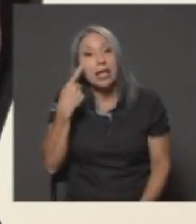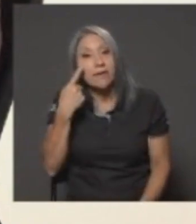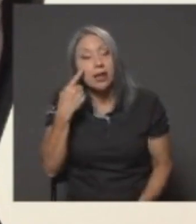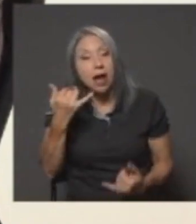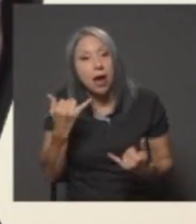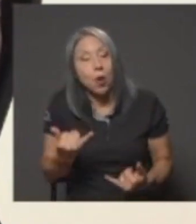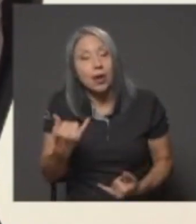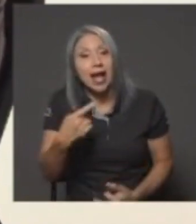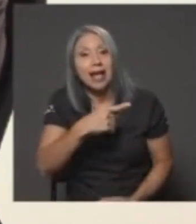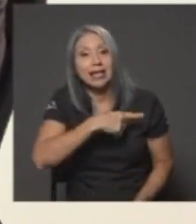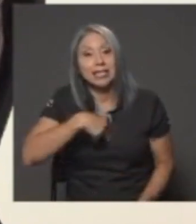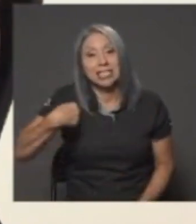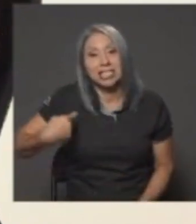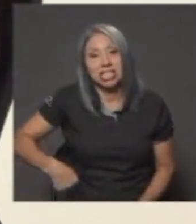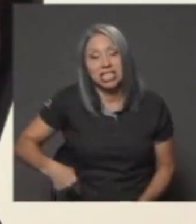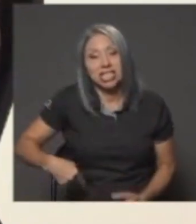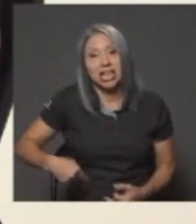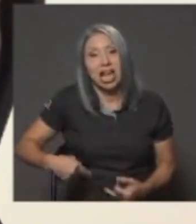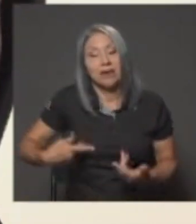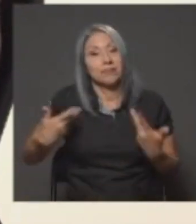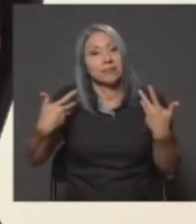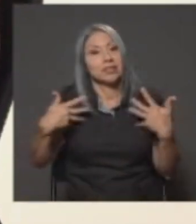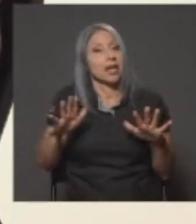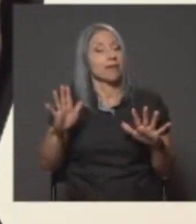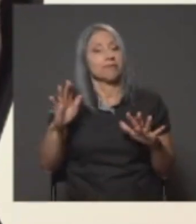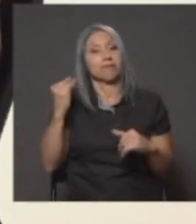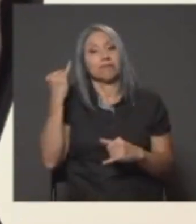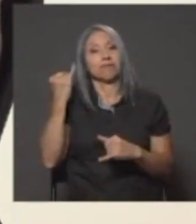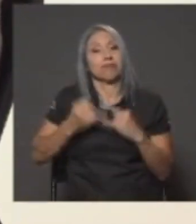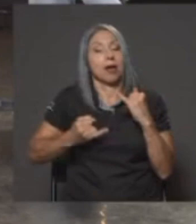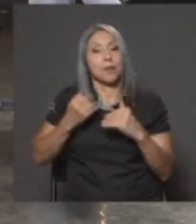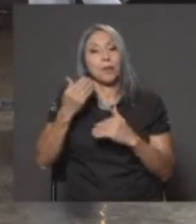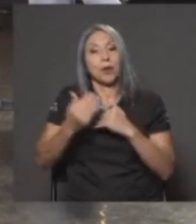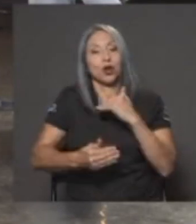China sale de ese proceso que tenía de